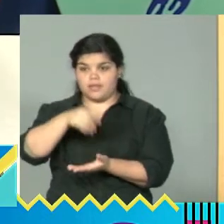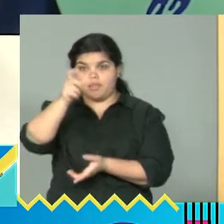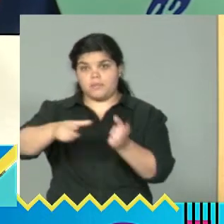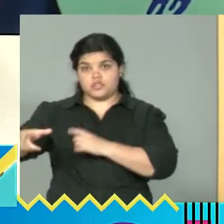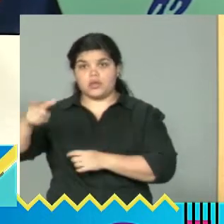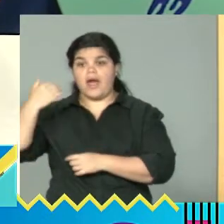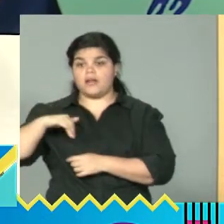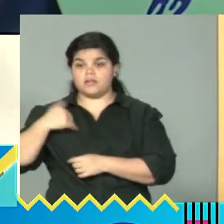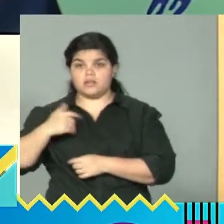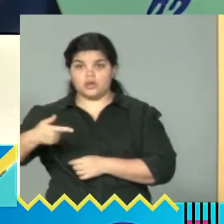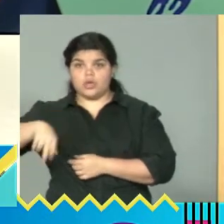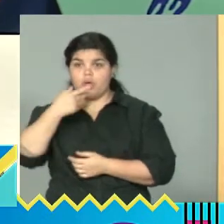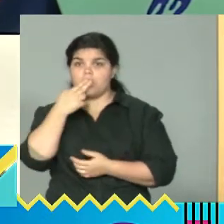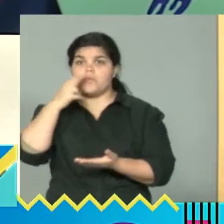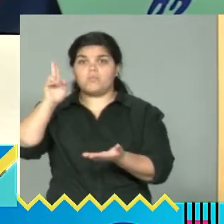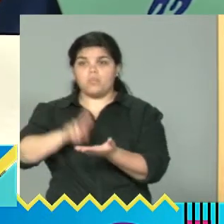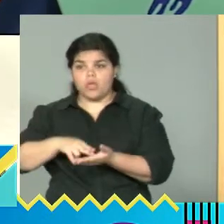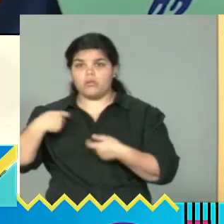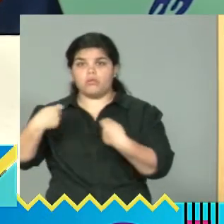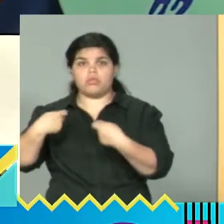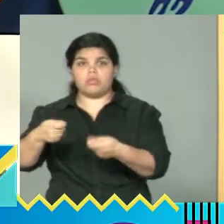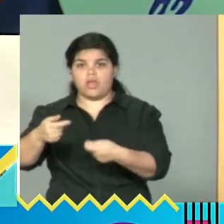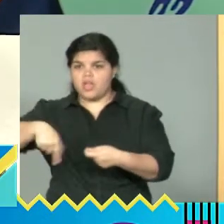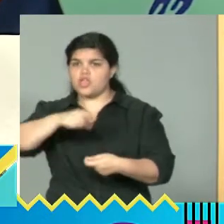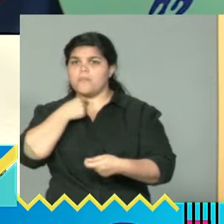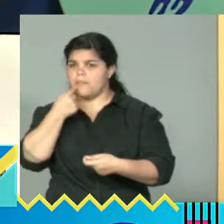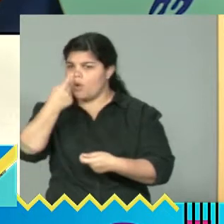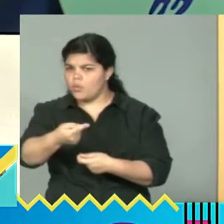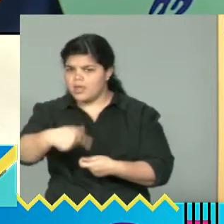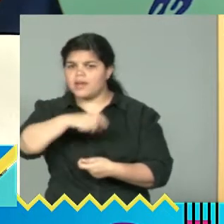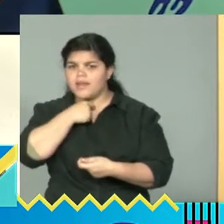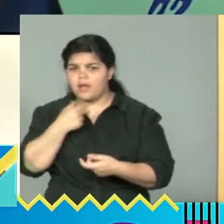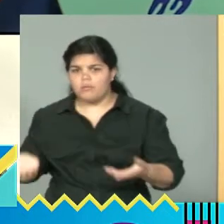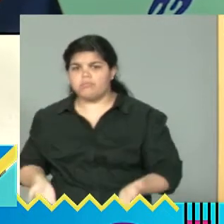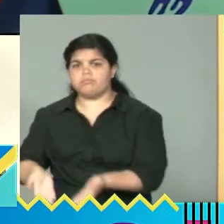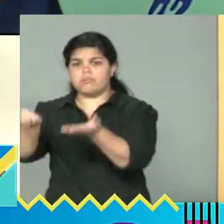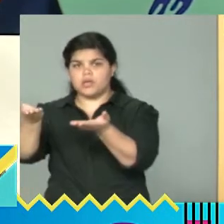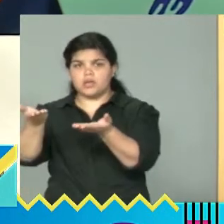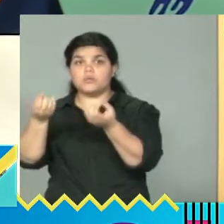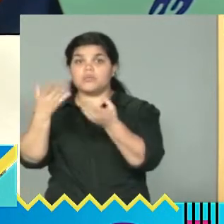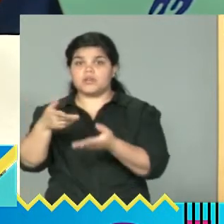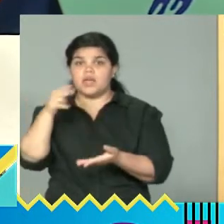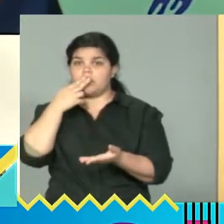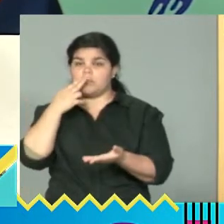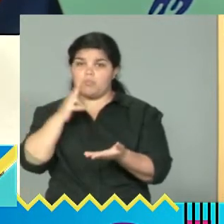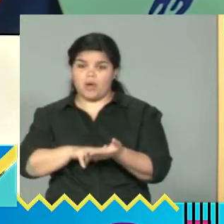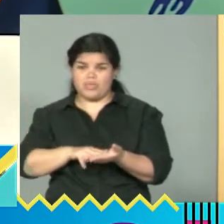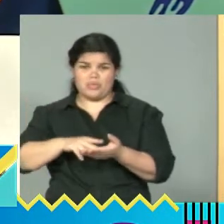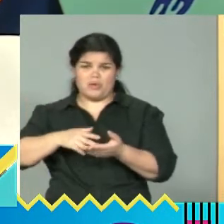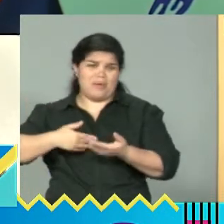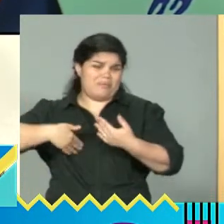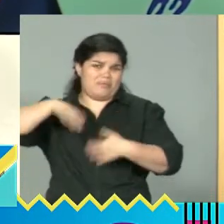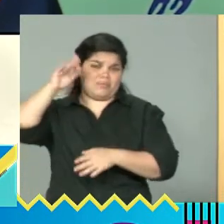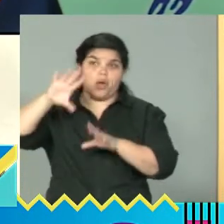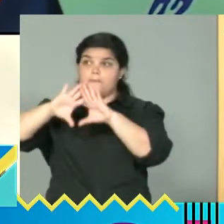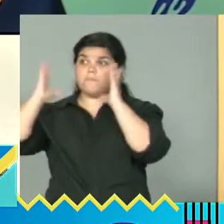resto? Digo, ¿alguien les preguntó si quieren seguir sosteniendo el resto? Porque la presión tributaria es una de las más altas del mundo. O sea,